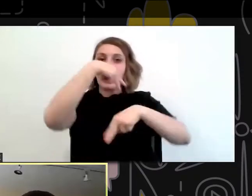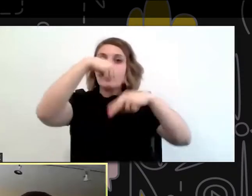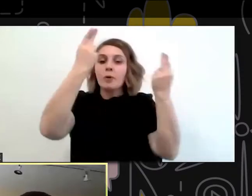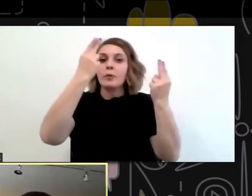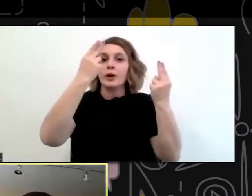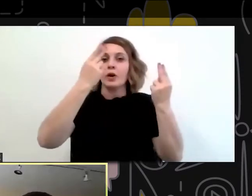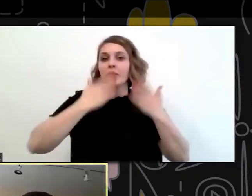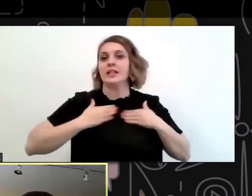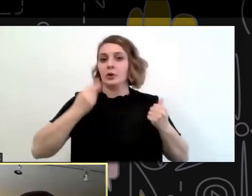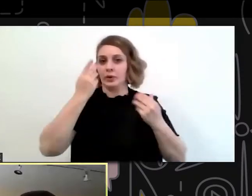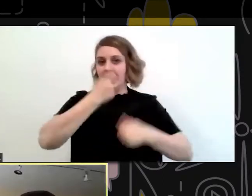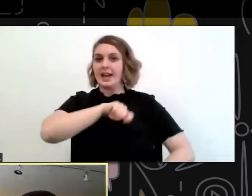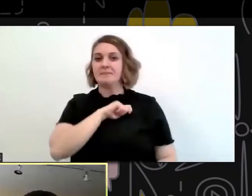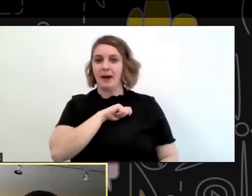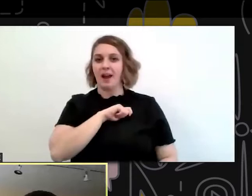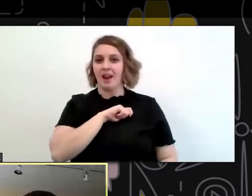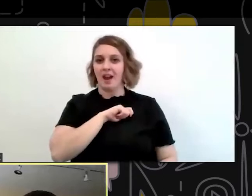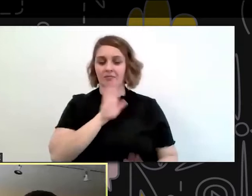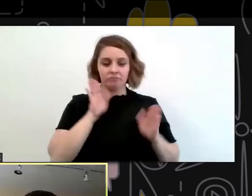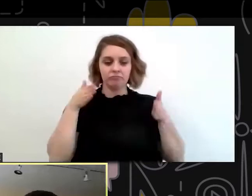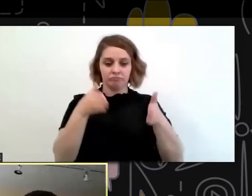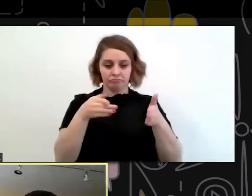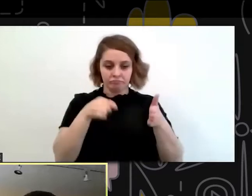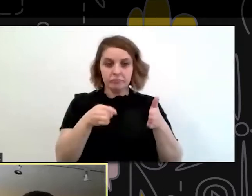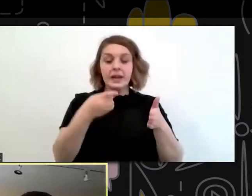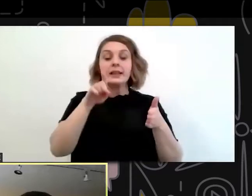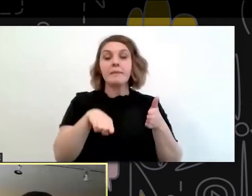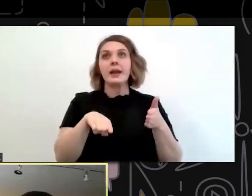español y también tomando en cuenta